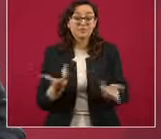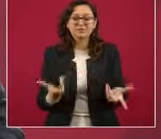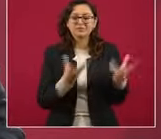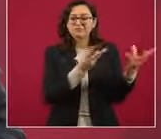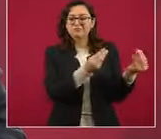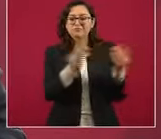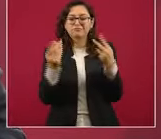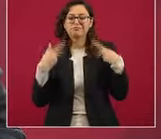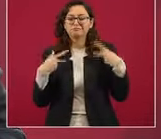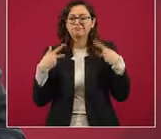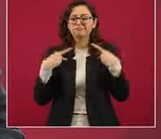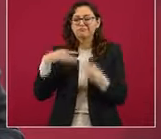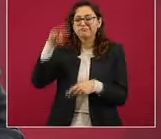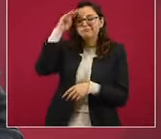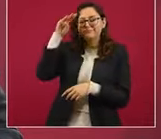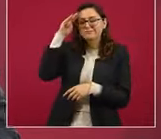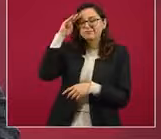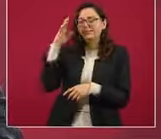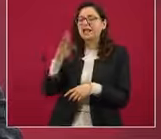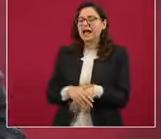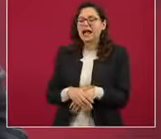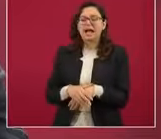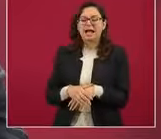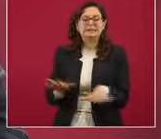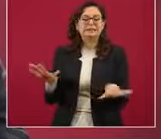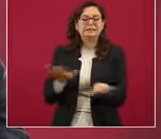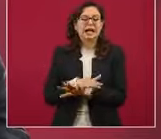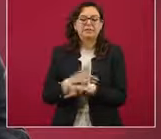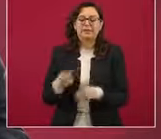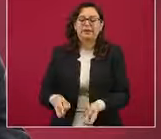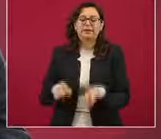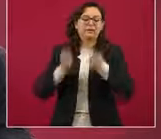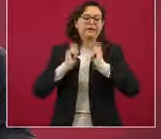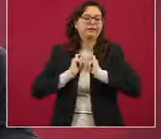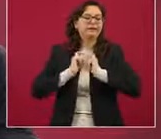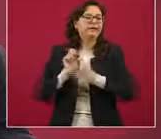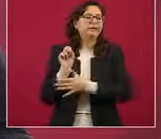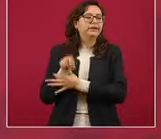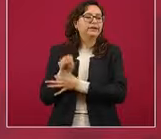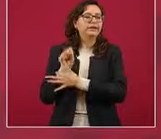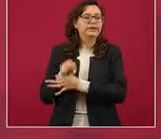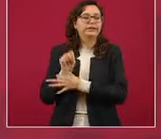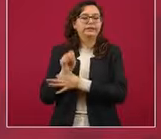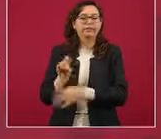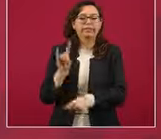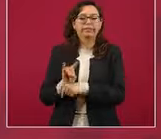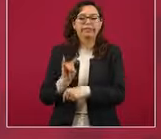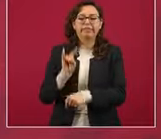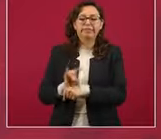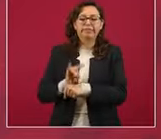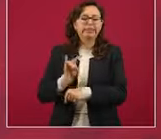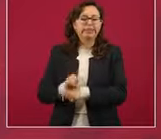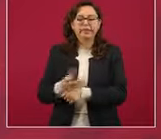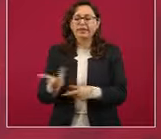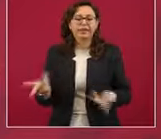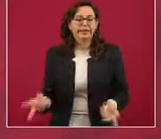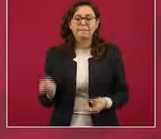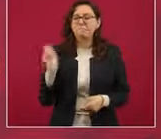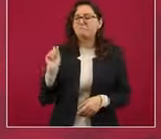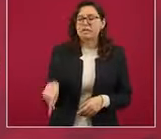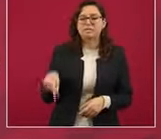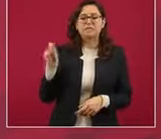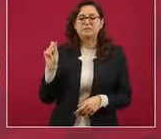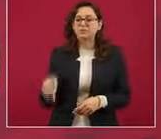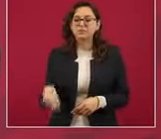mismo, de que podían llegar y lo mismo, las relaciones, y que la política